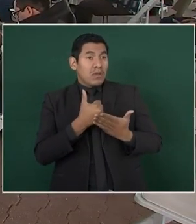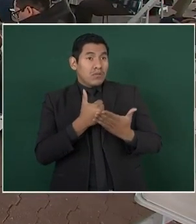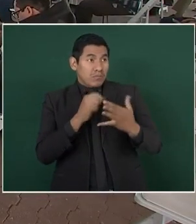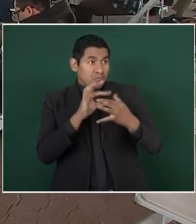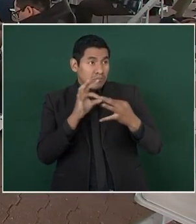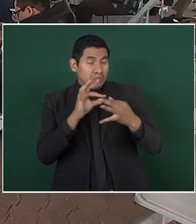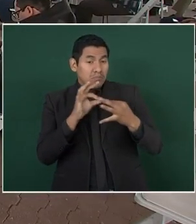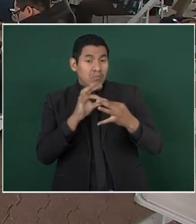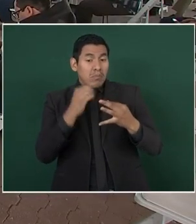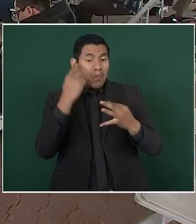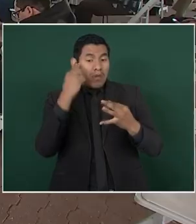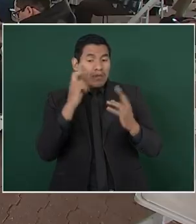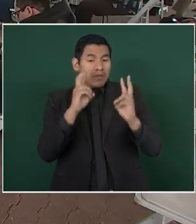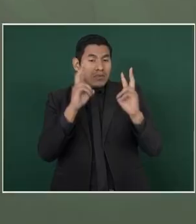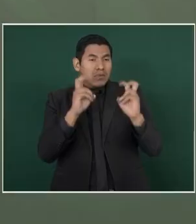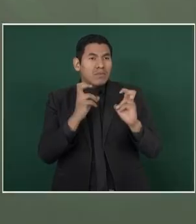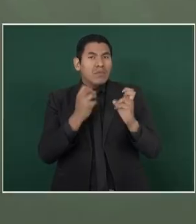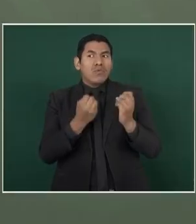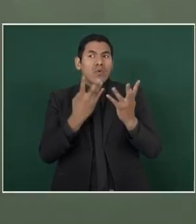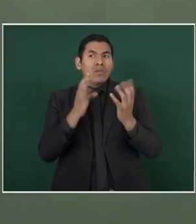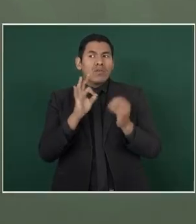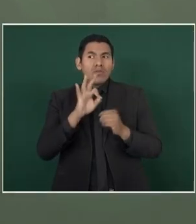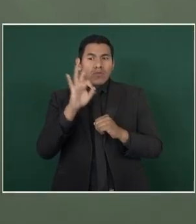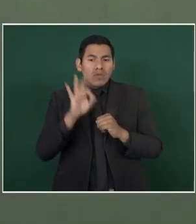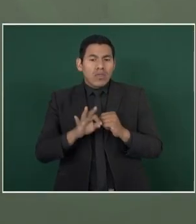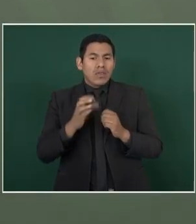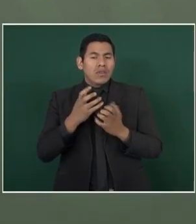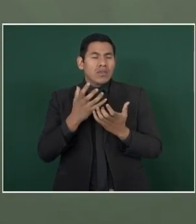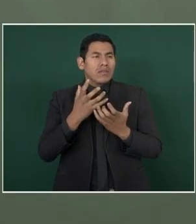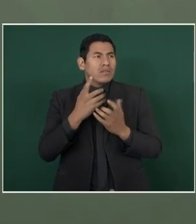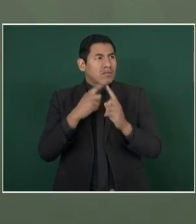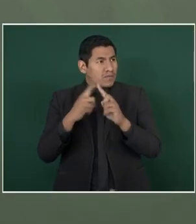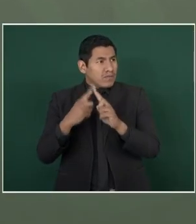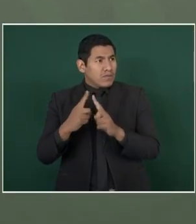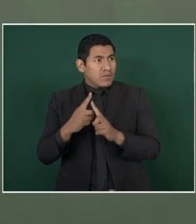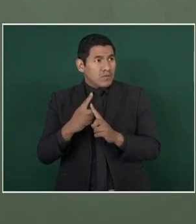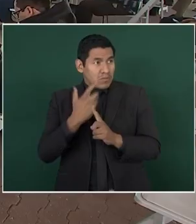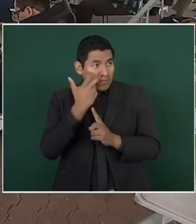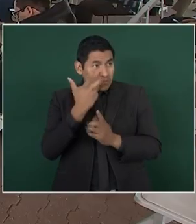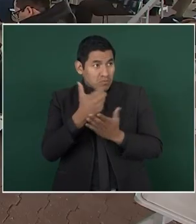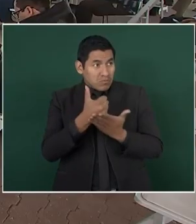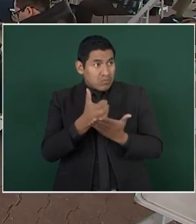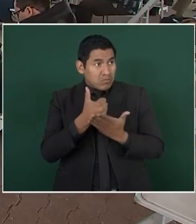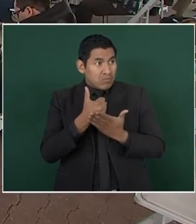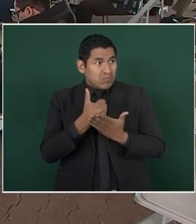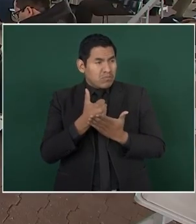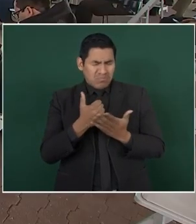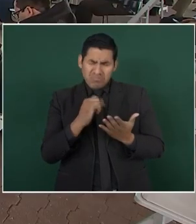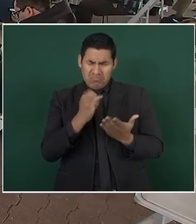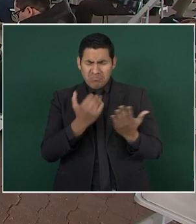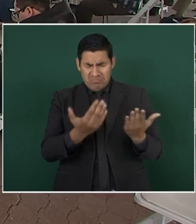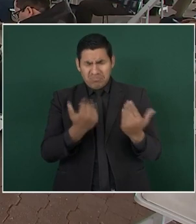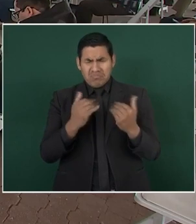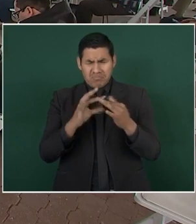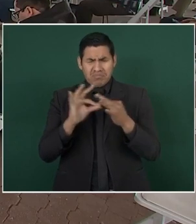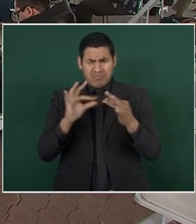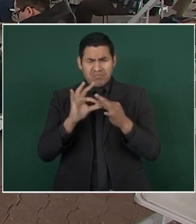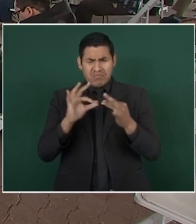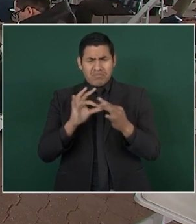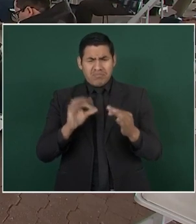en dar a conocer las cifras. 190 mil millones. A ver, explícalo.